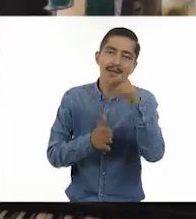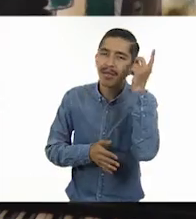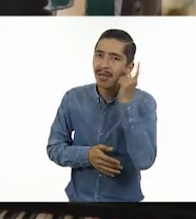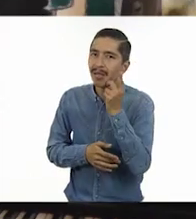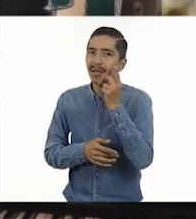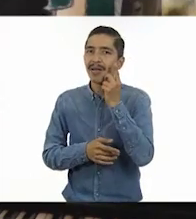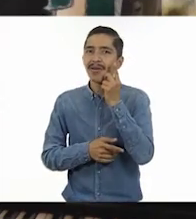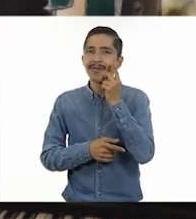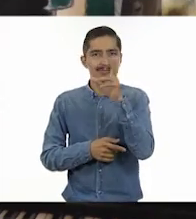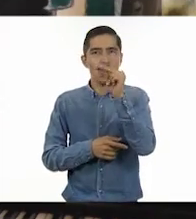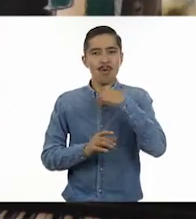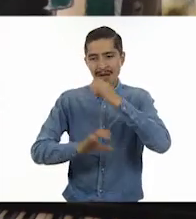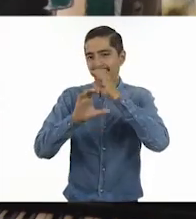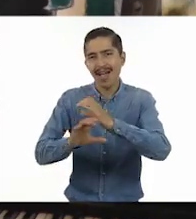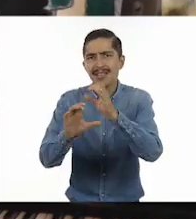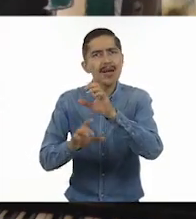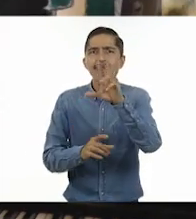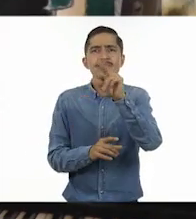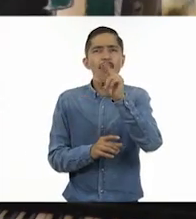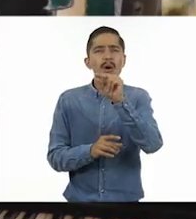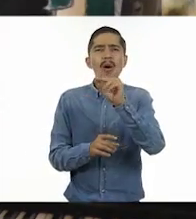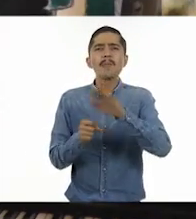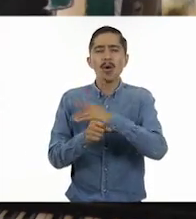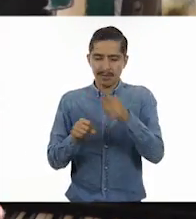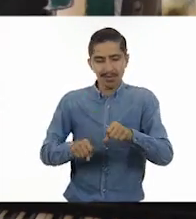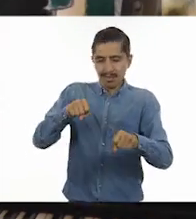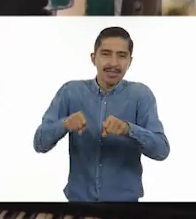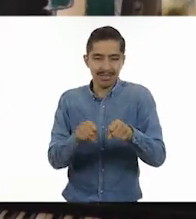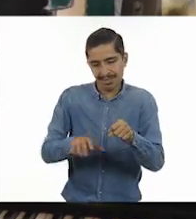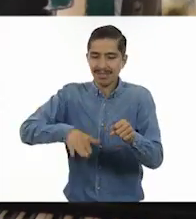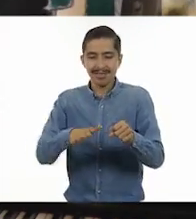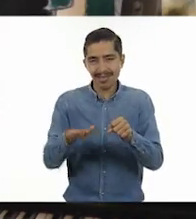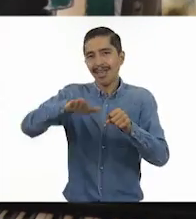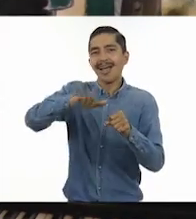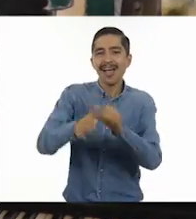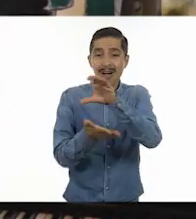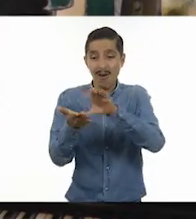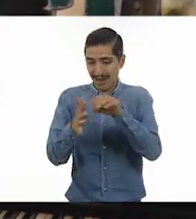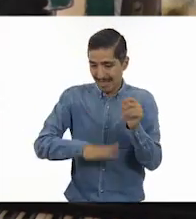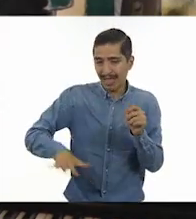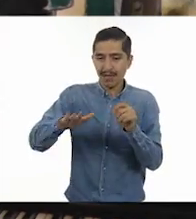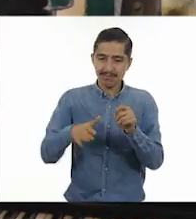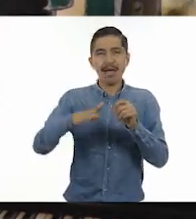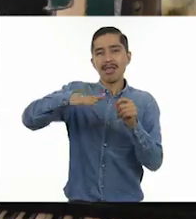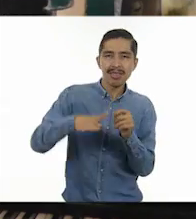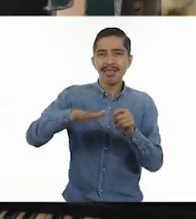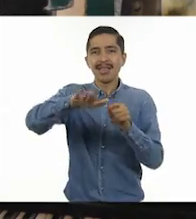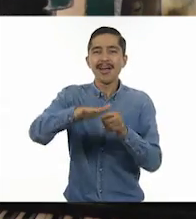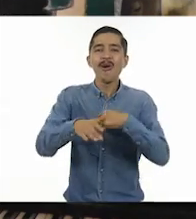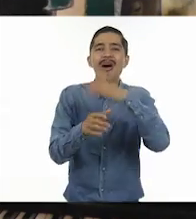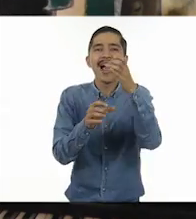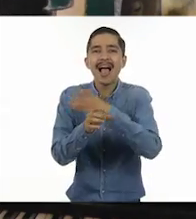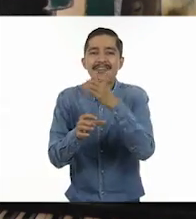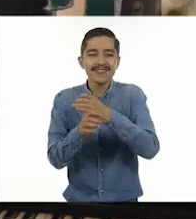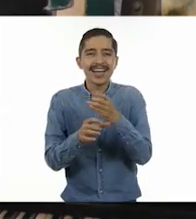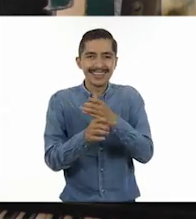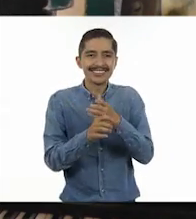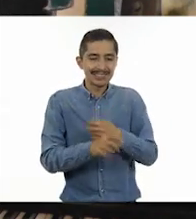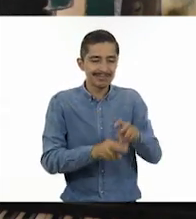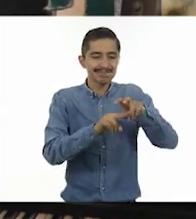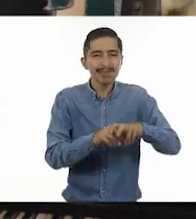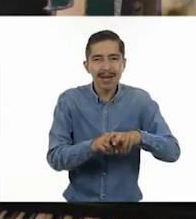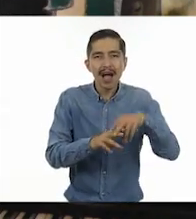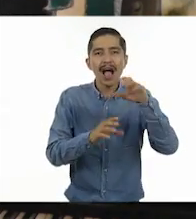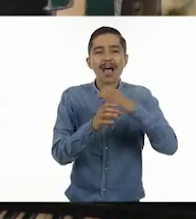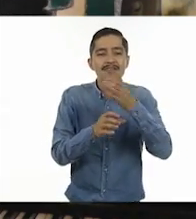las canciones que le cantaba, sino por el pésimo pavimentado que había en la colonia, y me paraba en cada cafecito a leer y a tomar